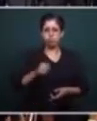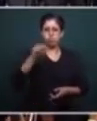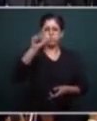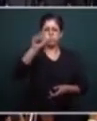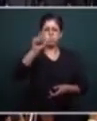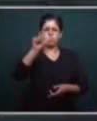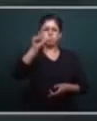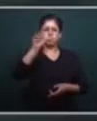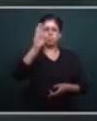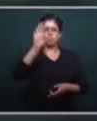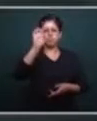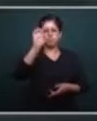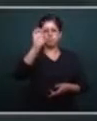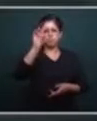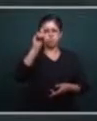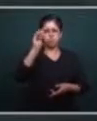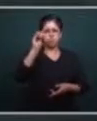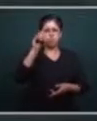yo quiero